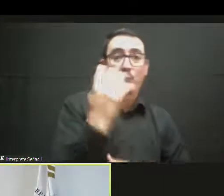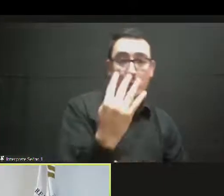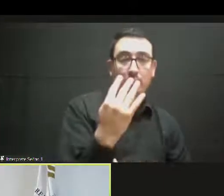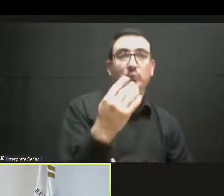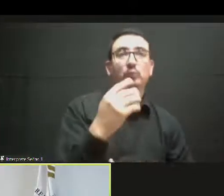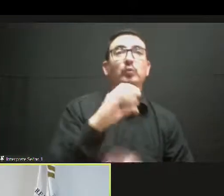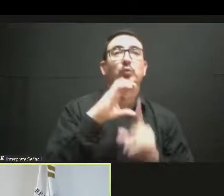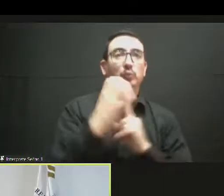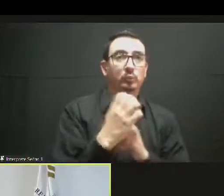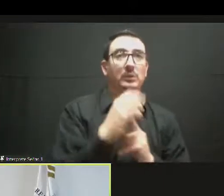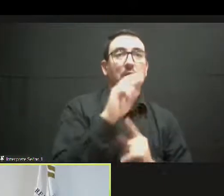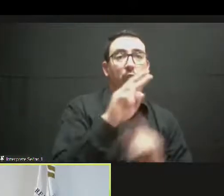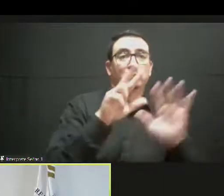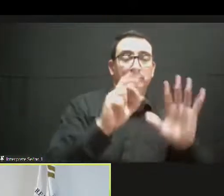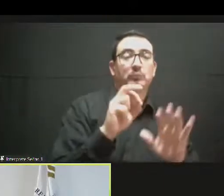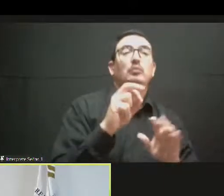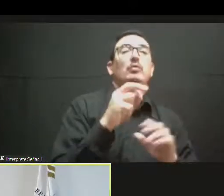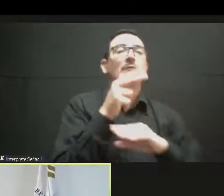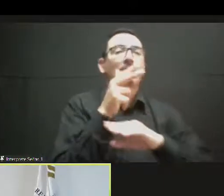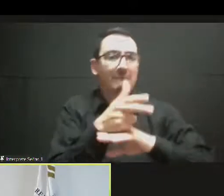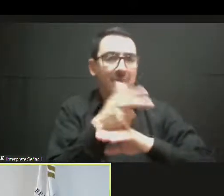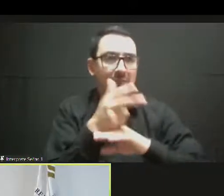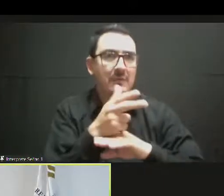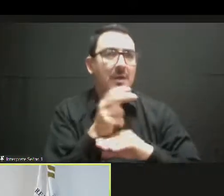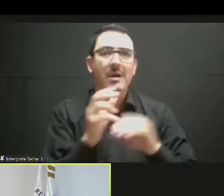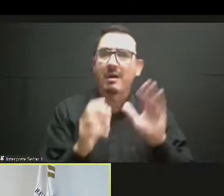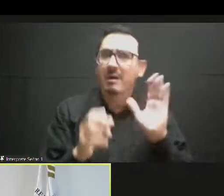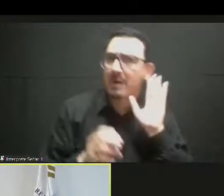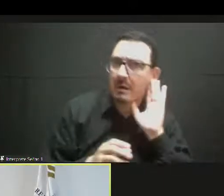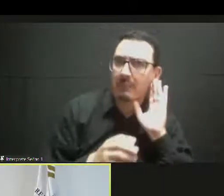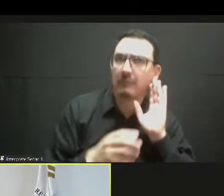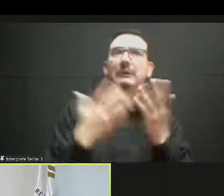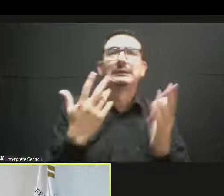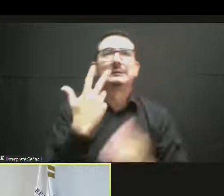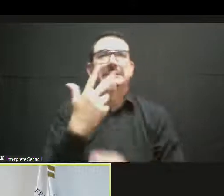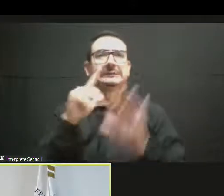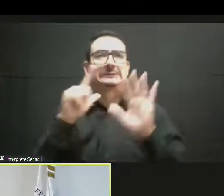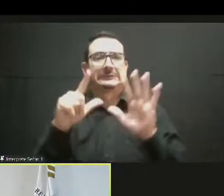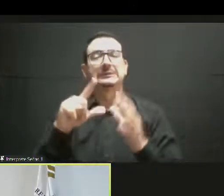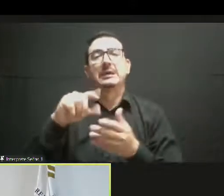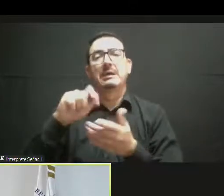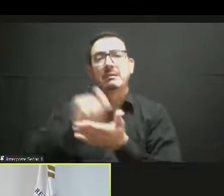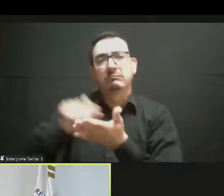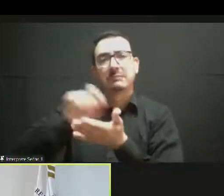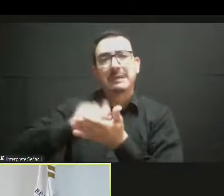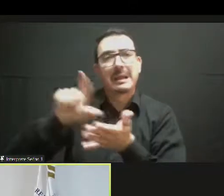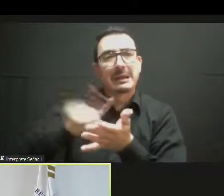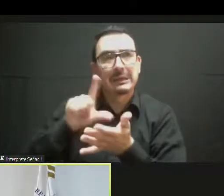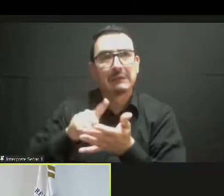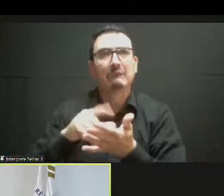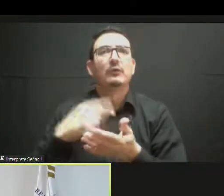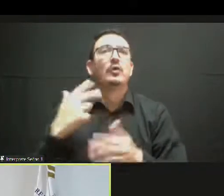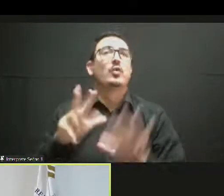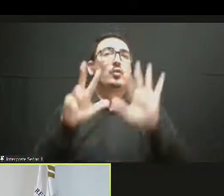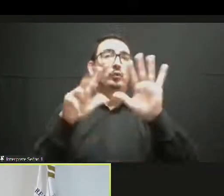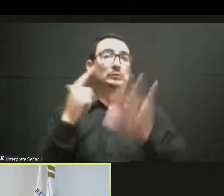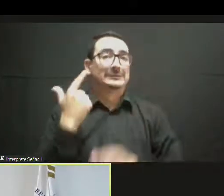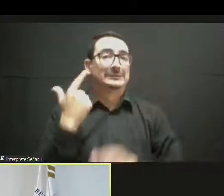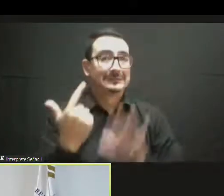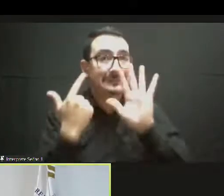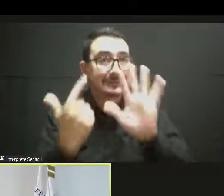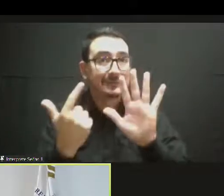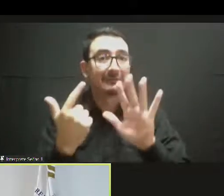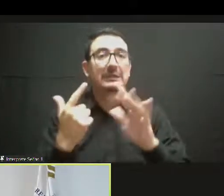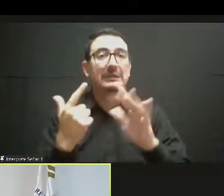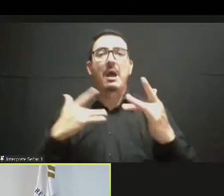radio, 371 de empresas de libros y publicaciones, 87 de artes escénicas y